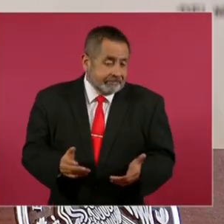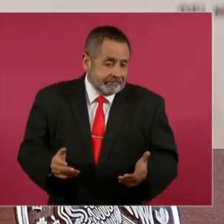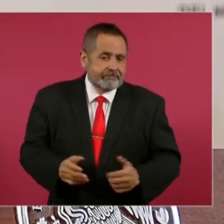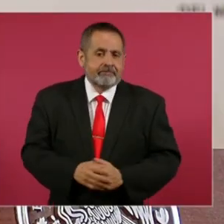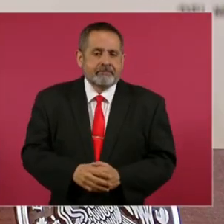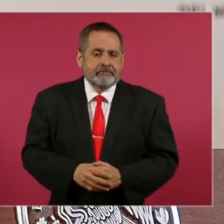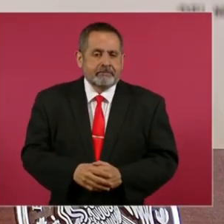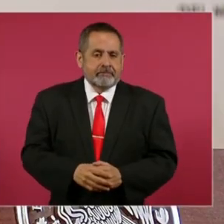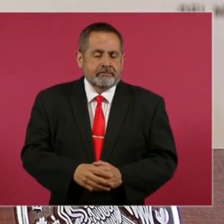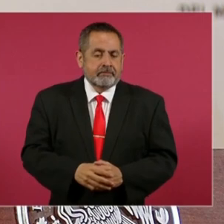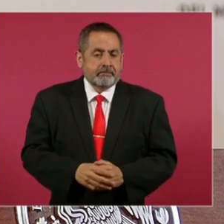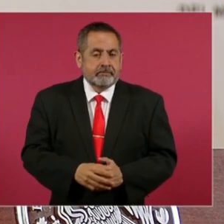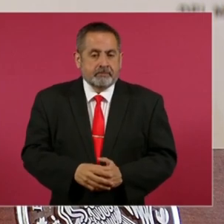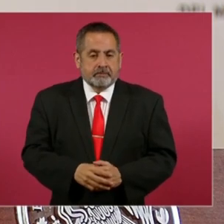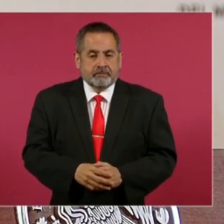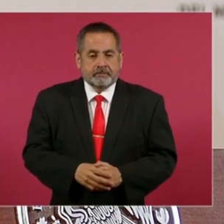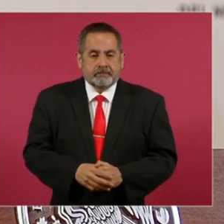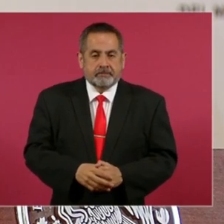¿Ustedes creen que